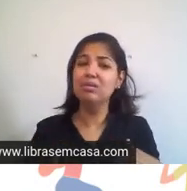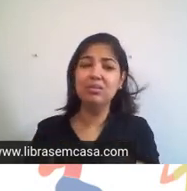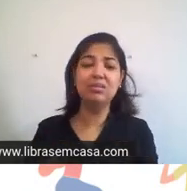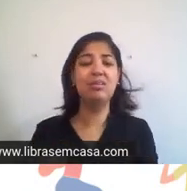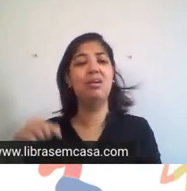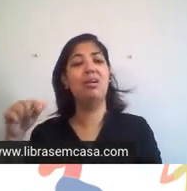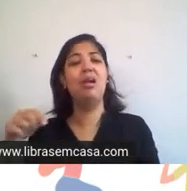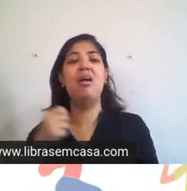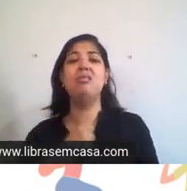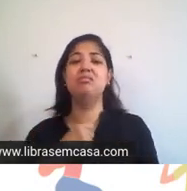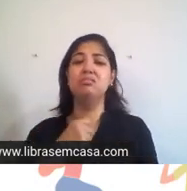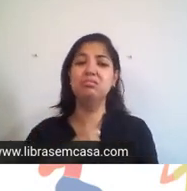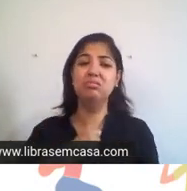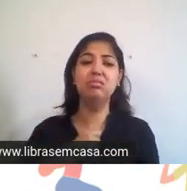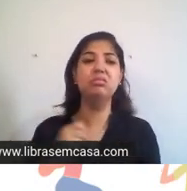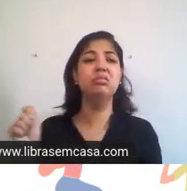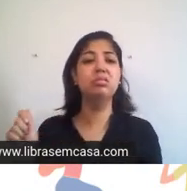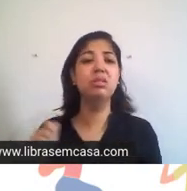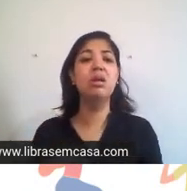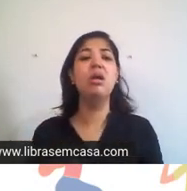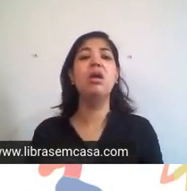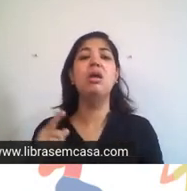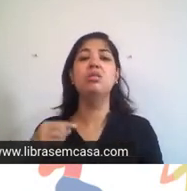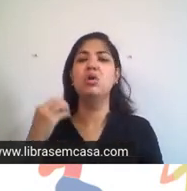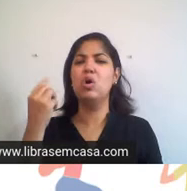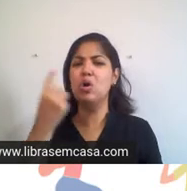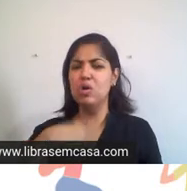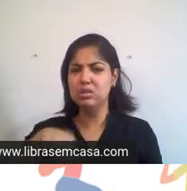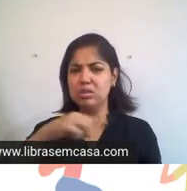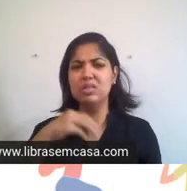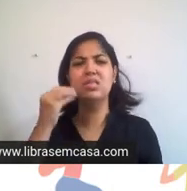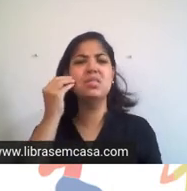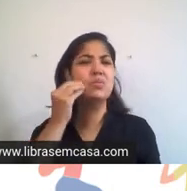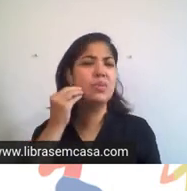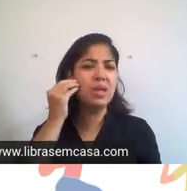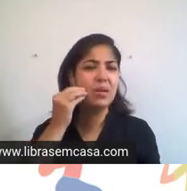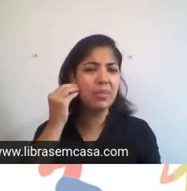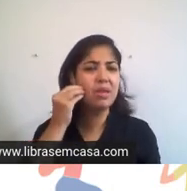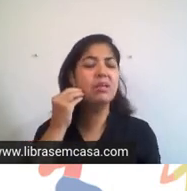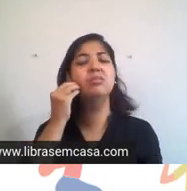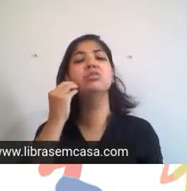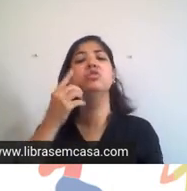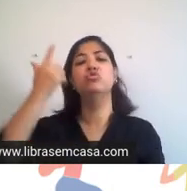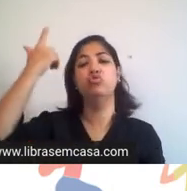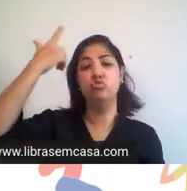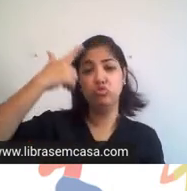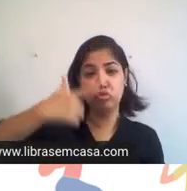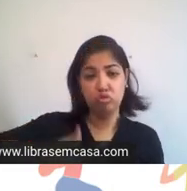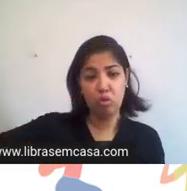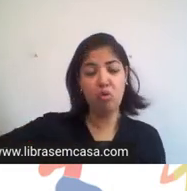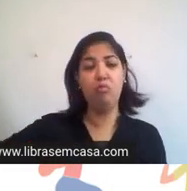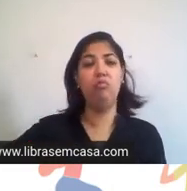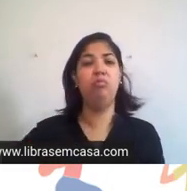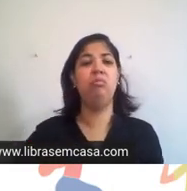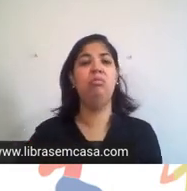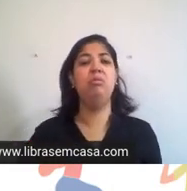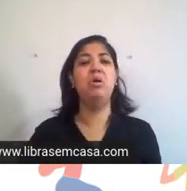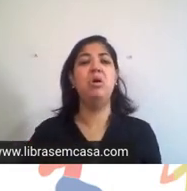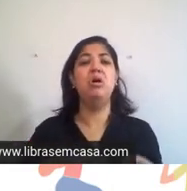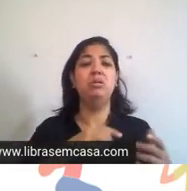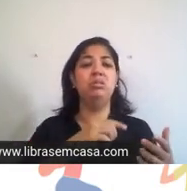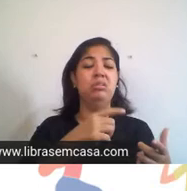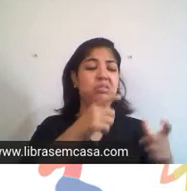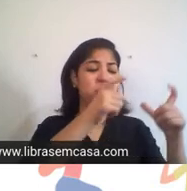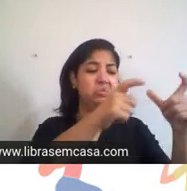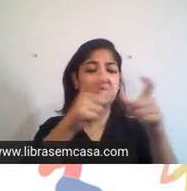decía, estamos viviendo y experimentando una y otra vez escenarios de destrucción,